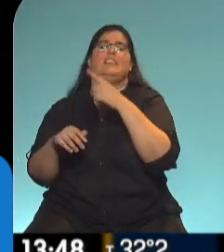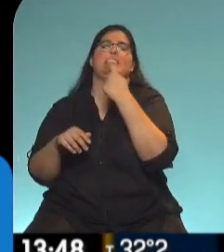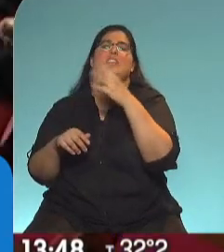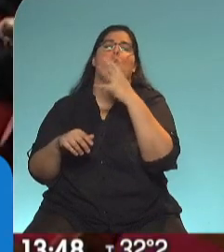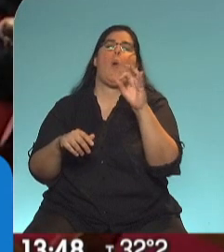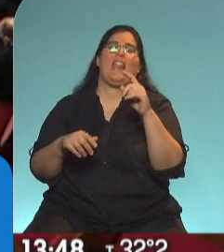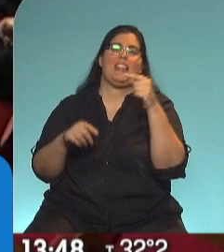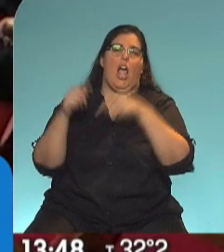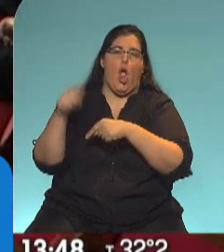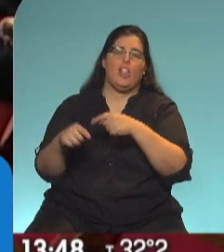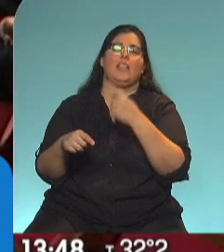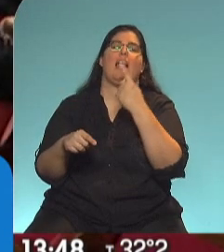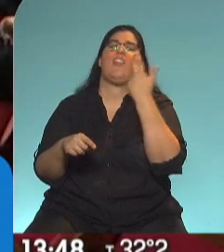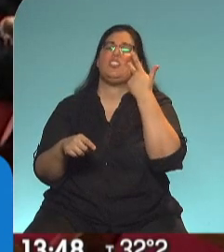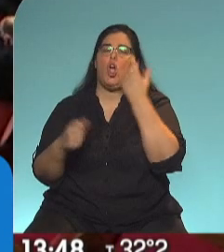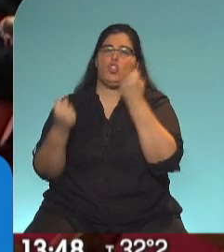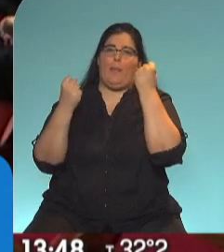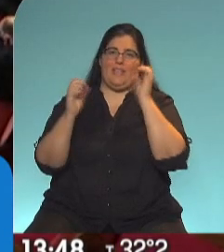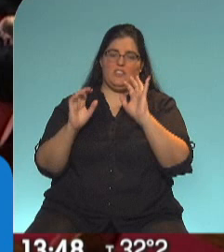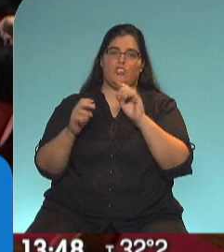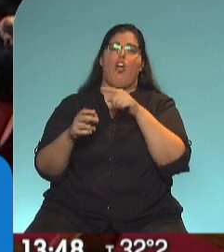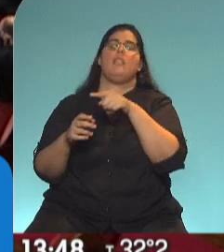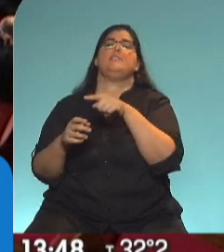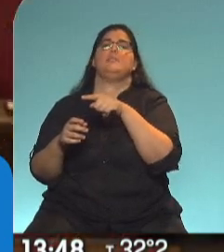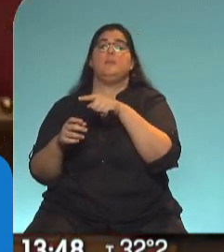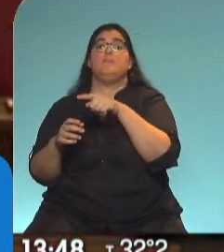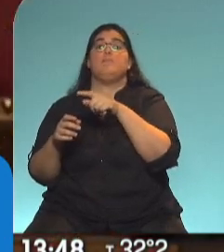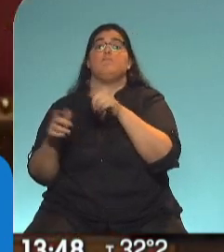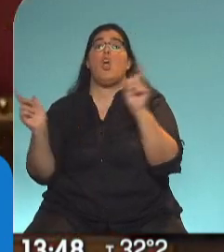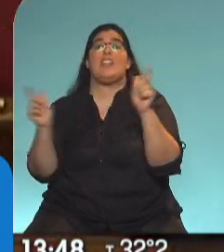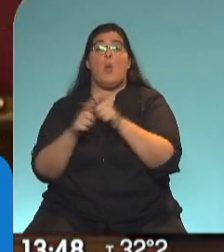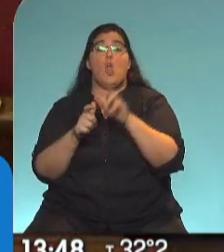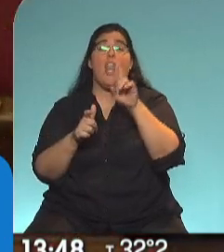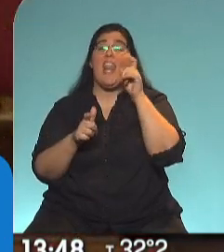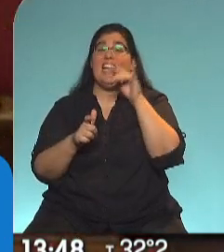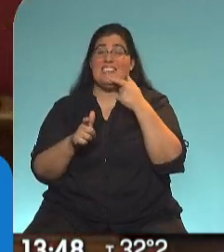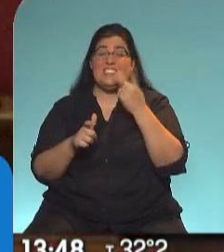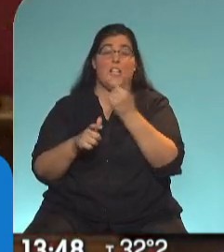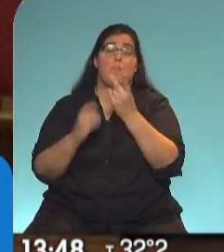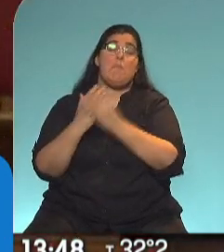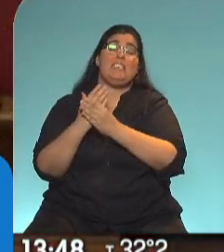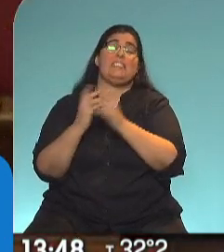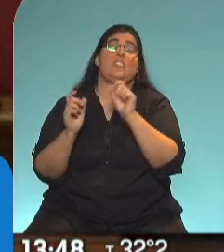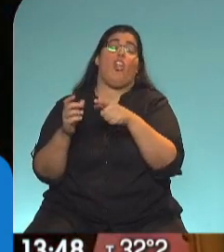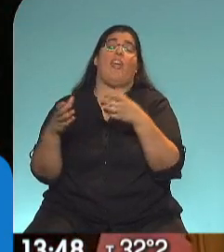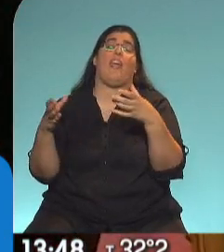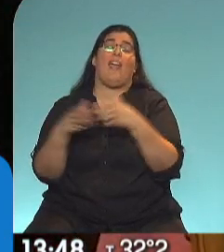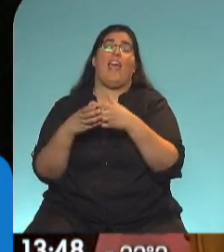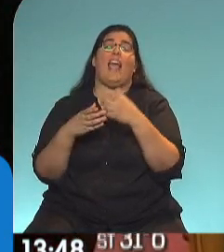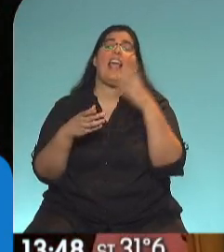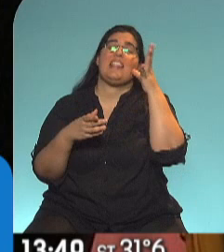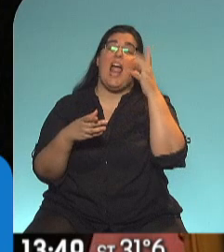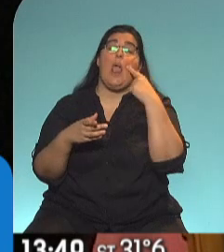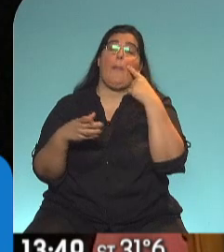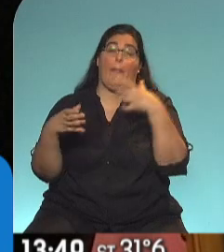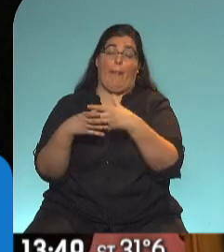140 en contra y 18 abstenciones. Tras una reunión con Renzi, los senadores de Italia Viva decidieron finalmente